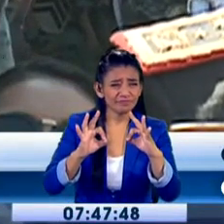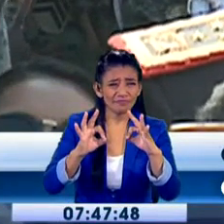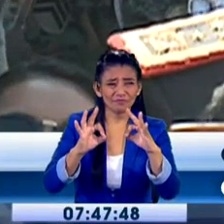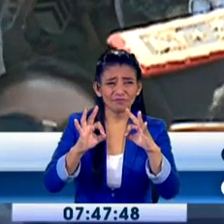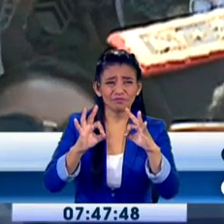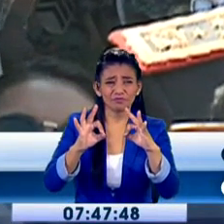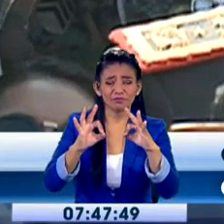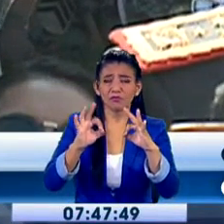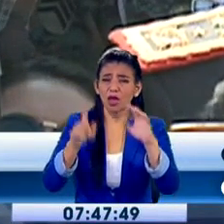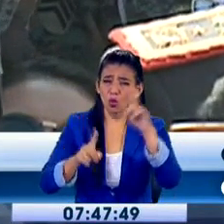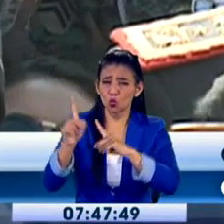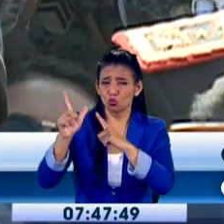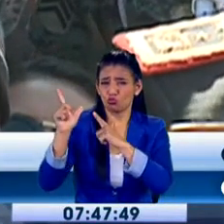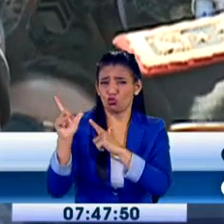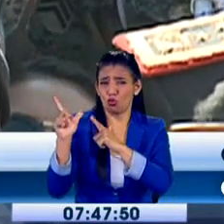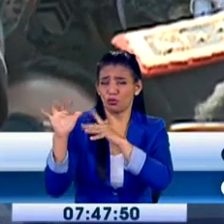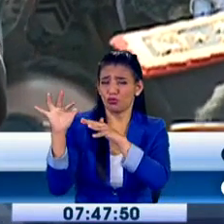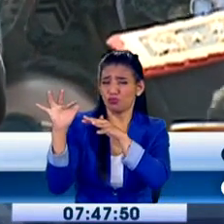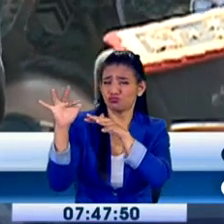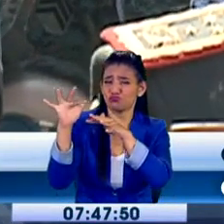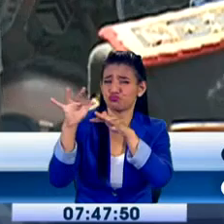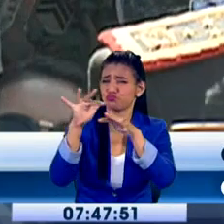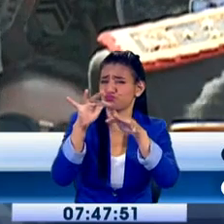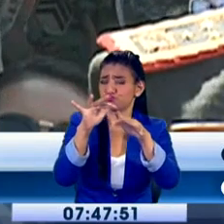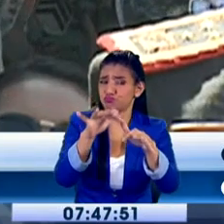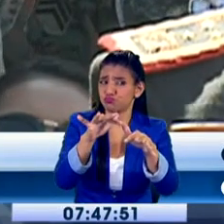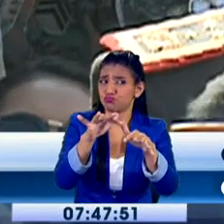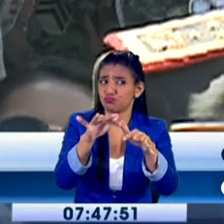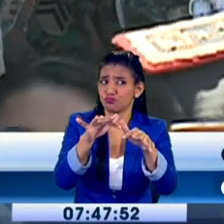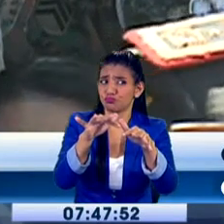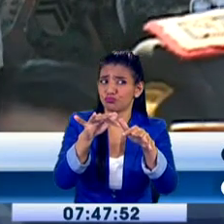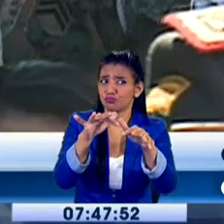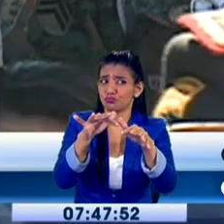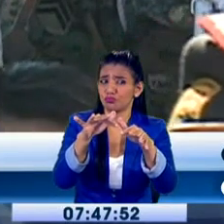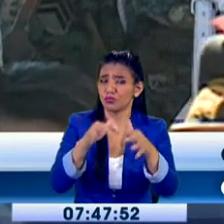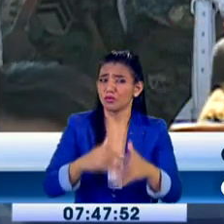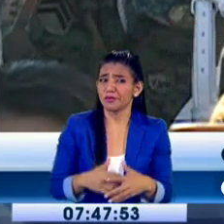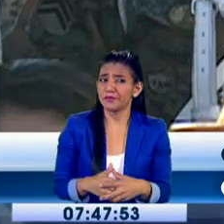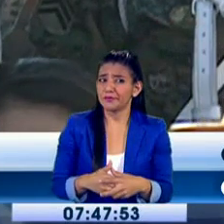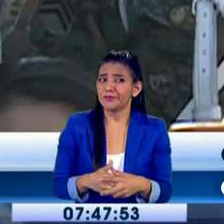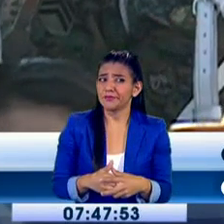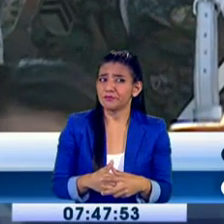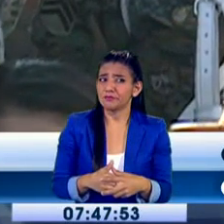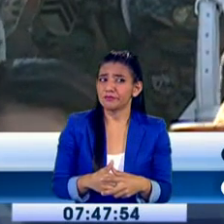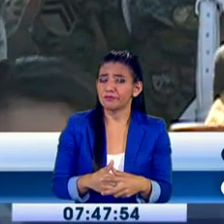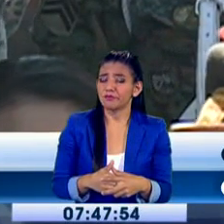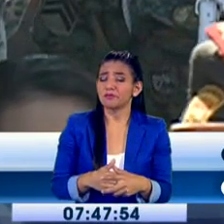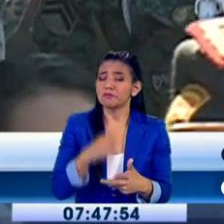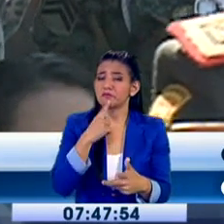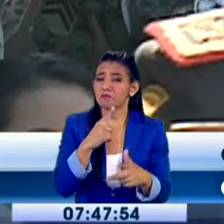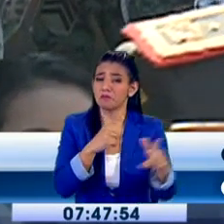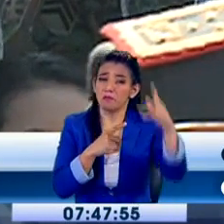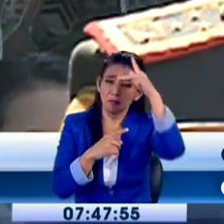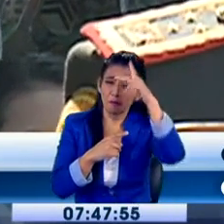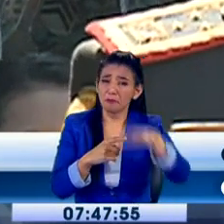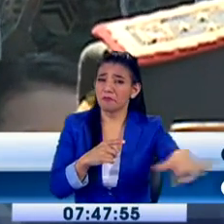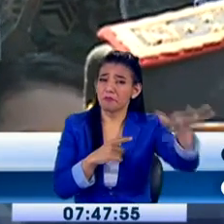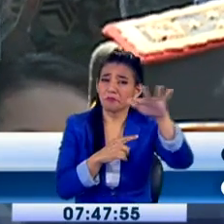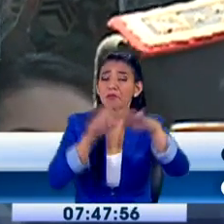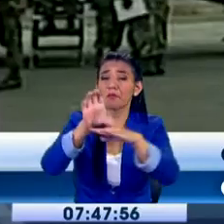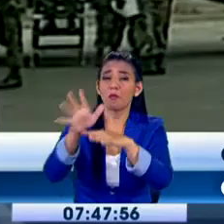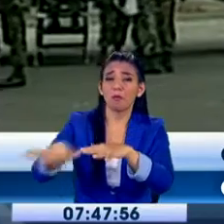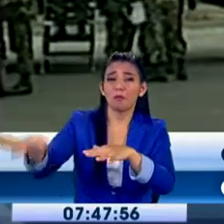bravos combatientes del Escuadrón Zafiro desalojaron a soldados peruanos del territorio